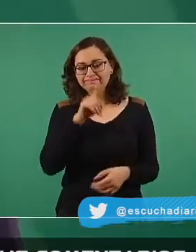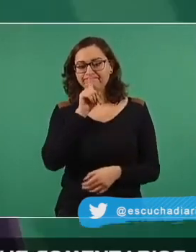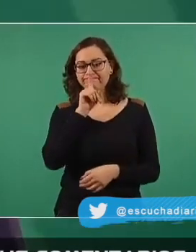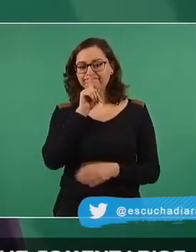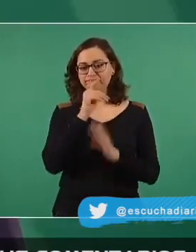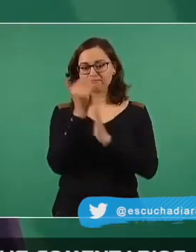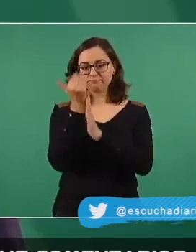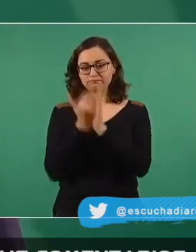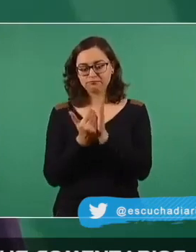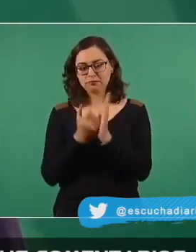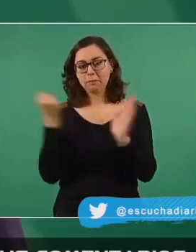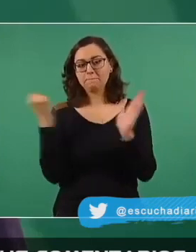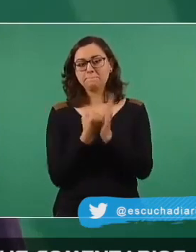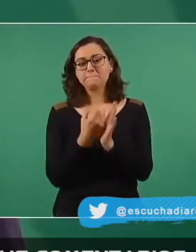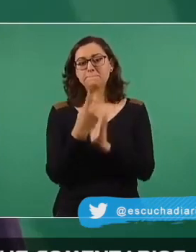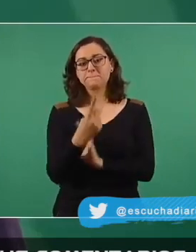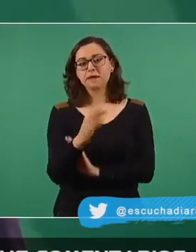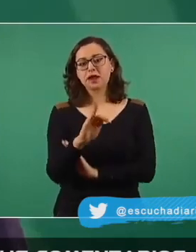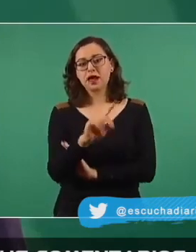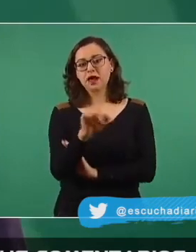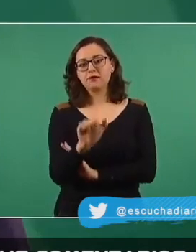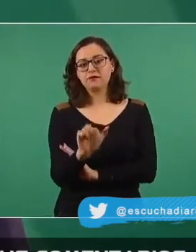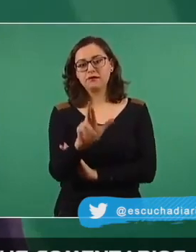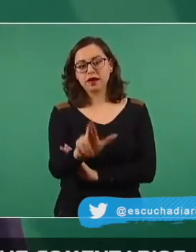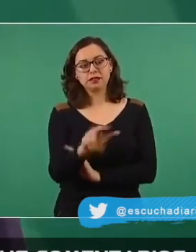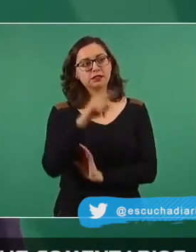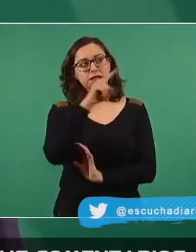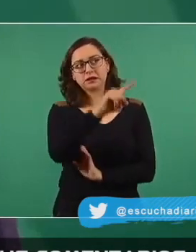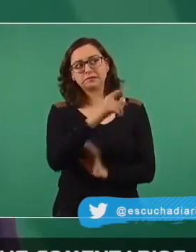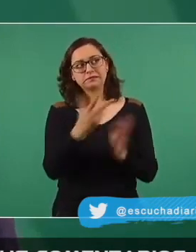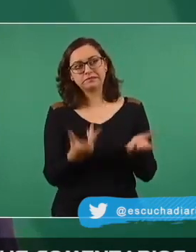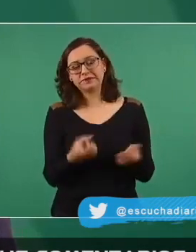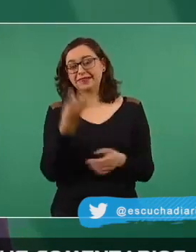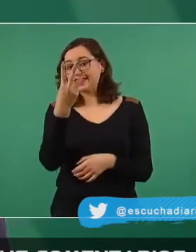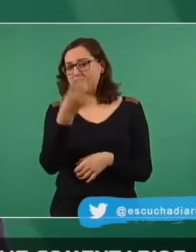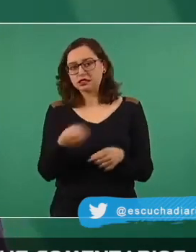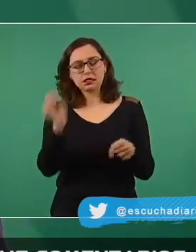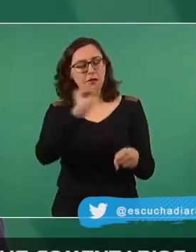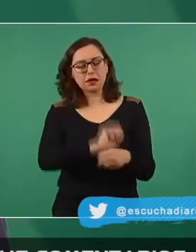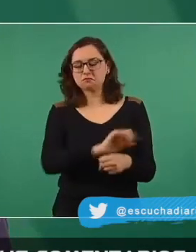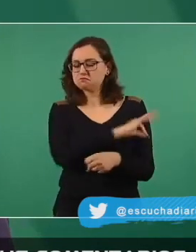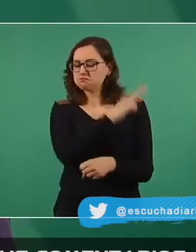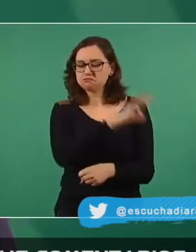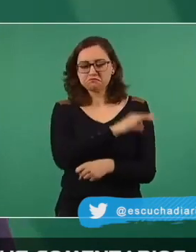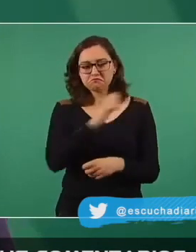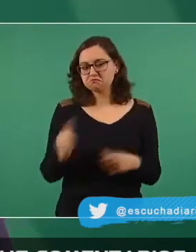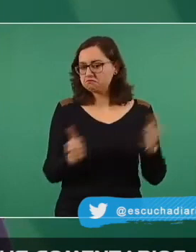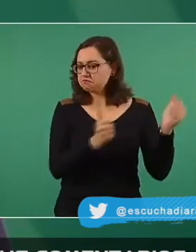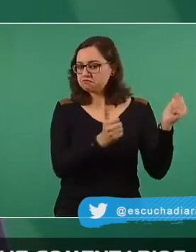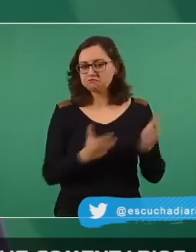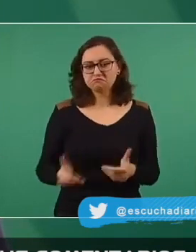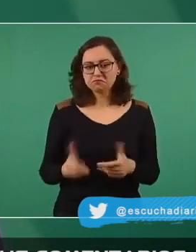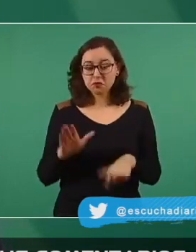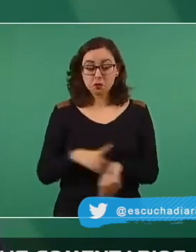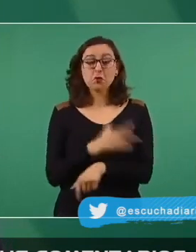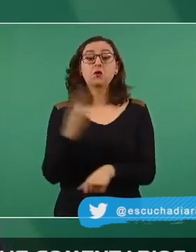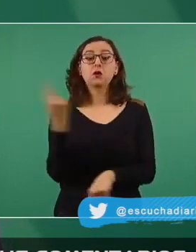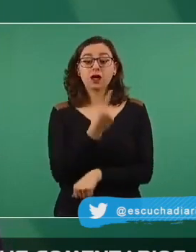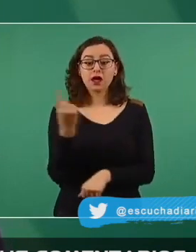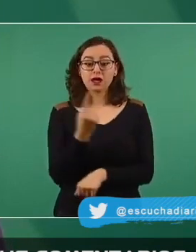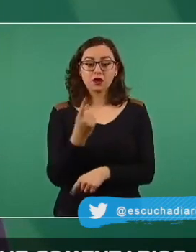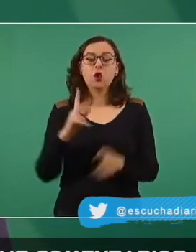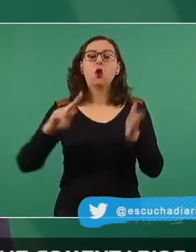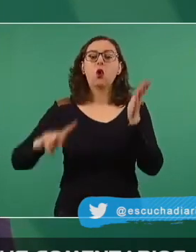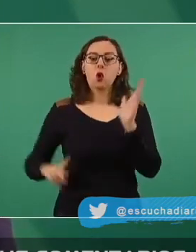la denominación distintiva spikes y 236 1.340 del face solvay lantek hugo lópez gatell